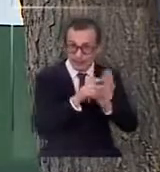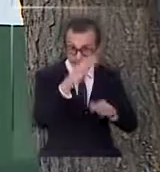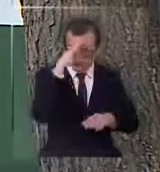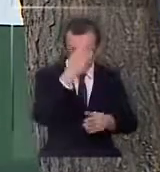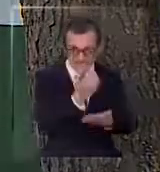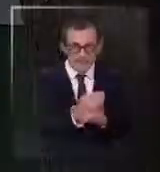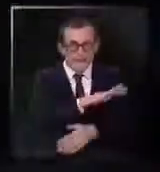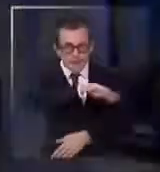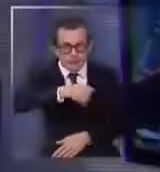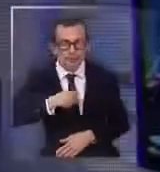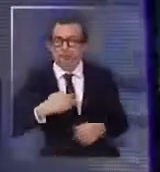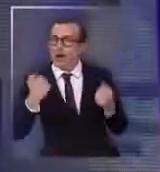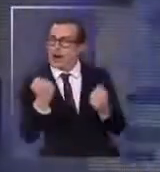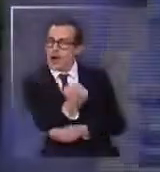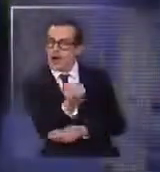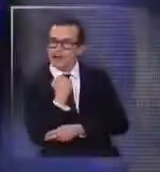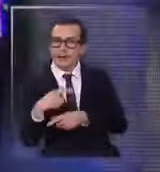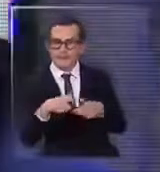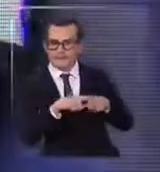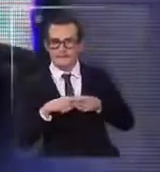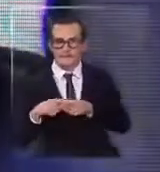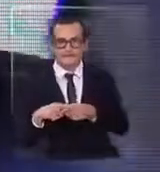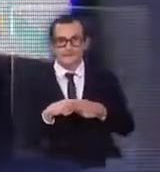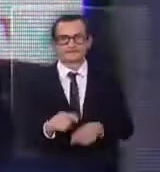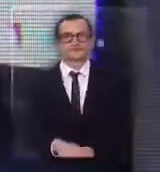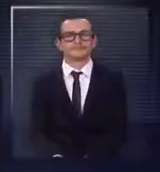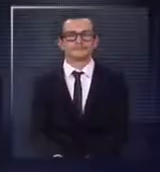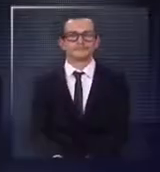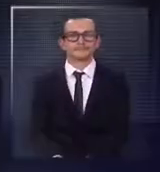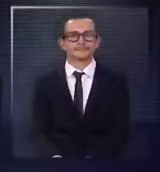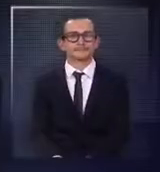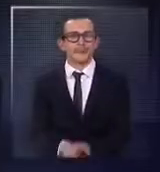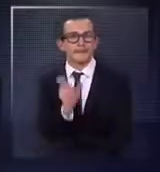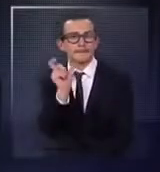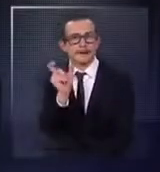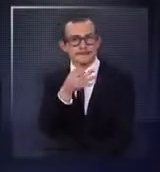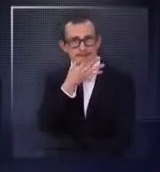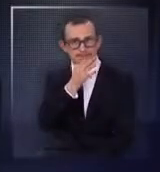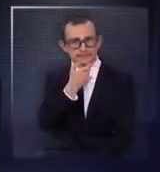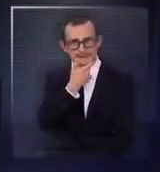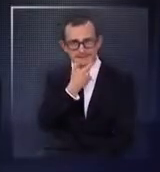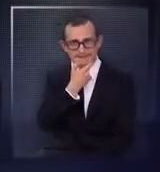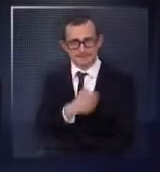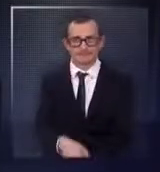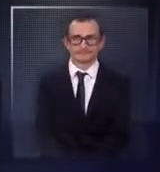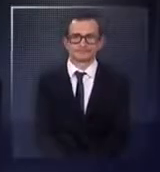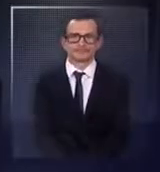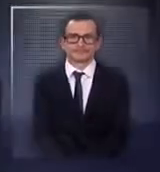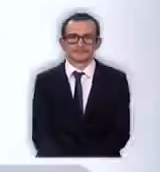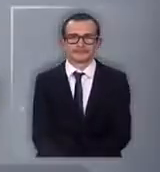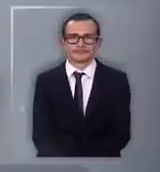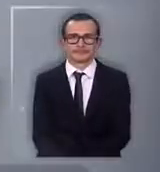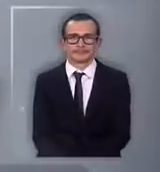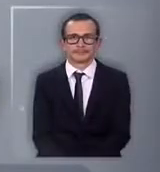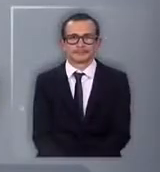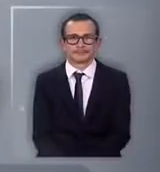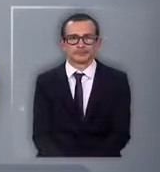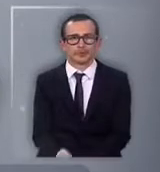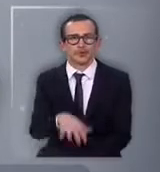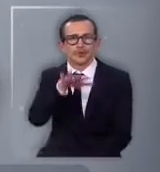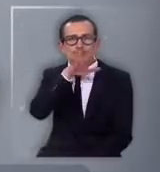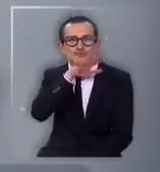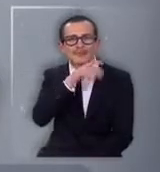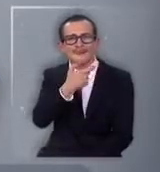beneficioso para nuestra sociedad. Major reform for the LAPD. London, Manchester and Birmingham are rolling out. Usada